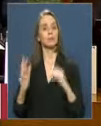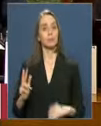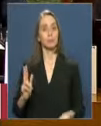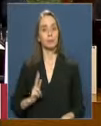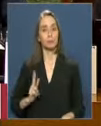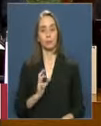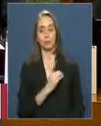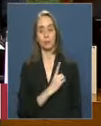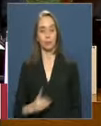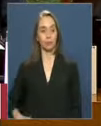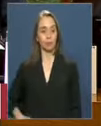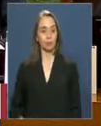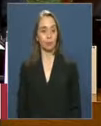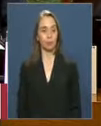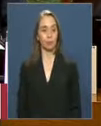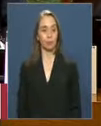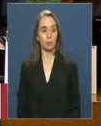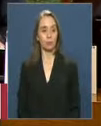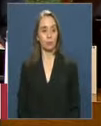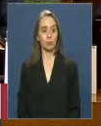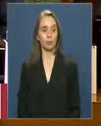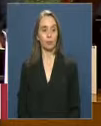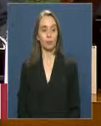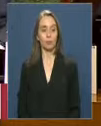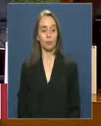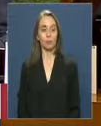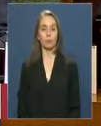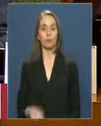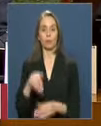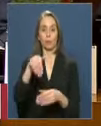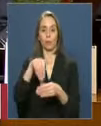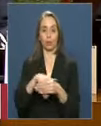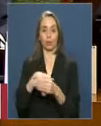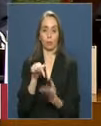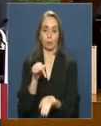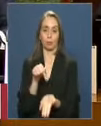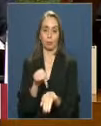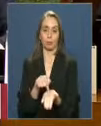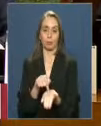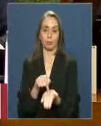y señores diputados. En votación.